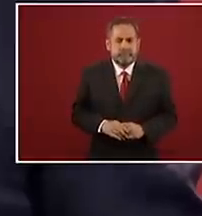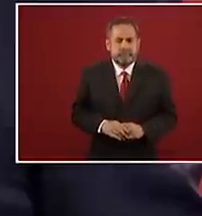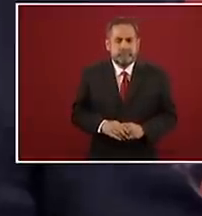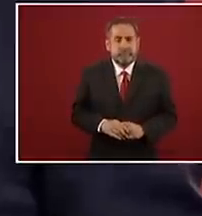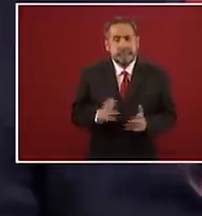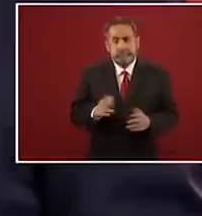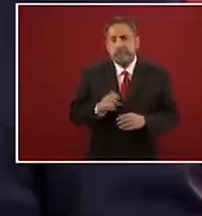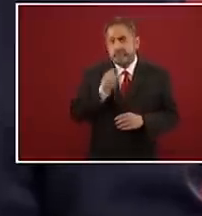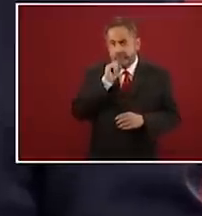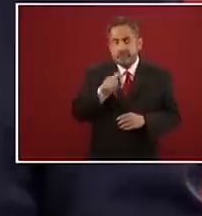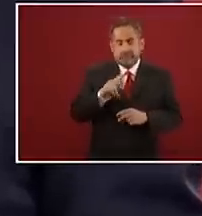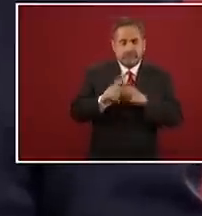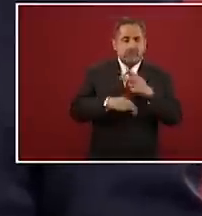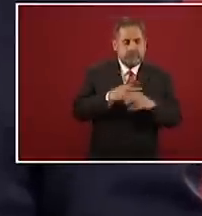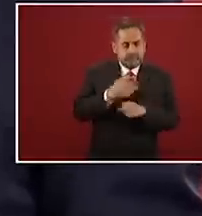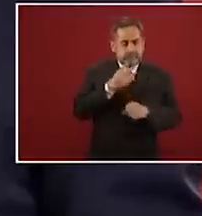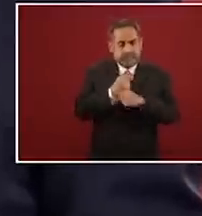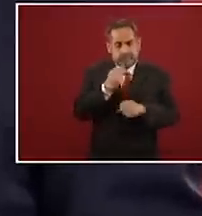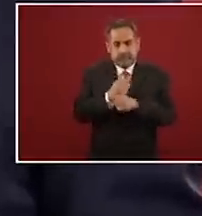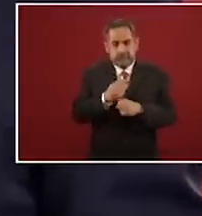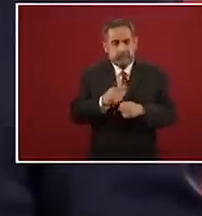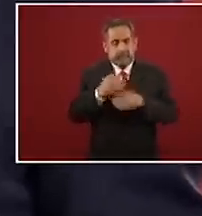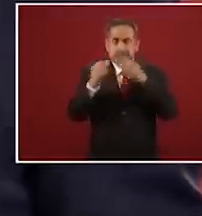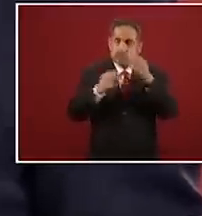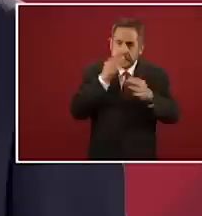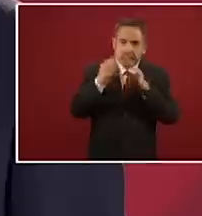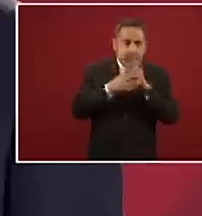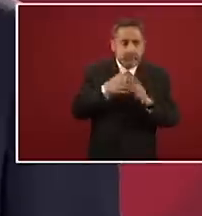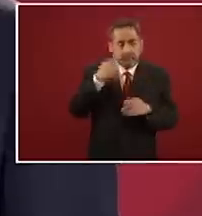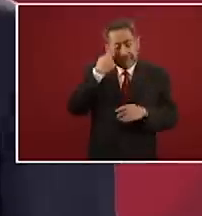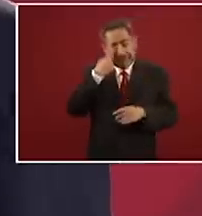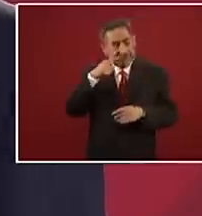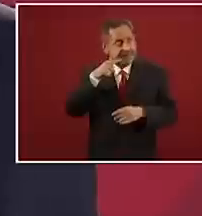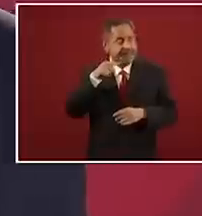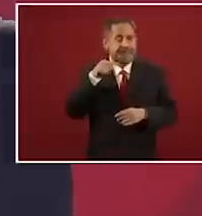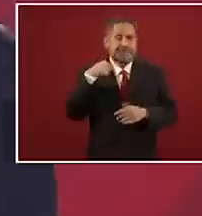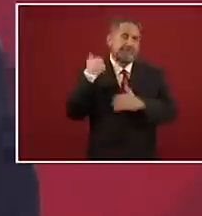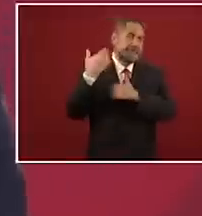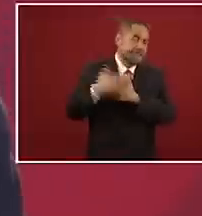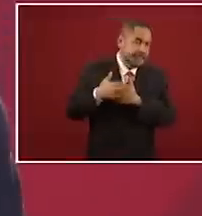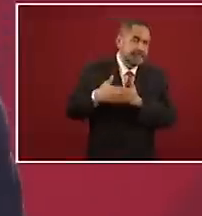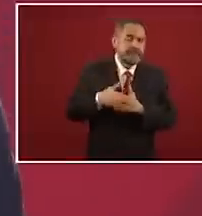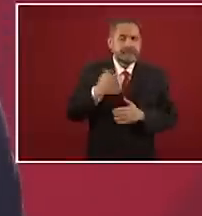Y ya se está haciendo una promoción para que